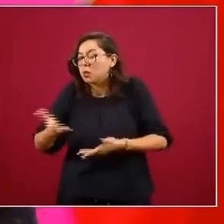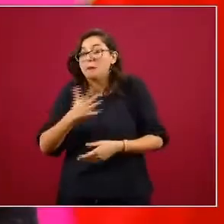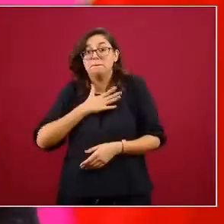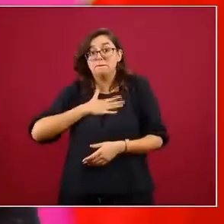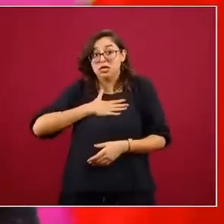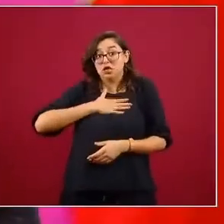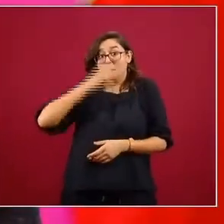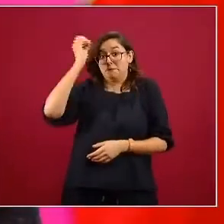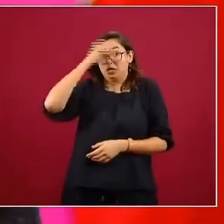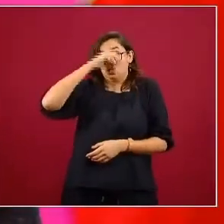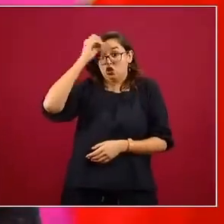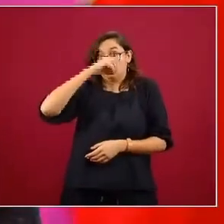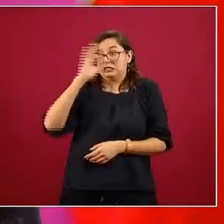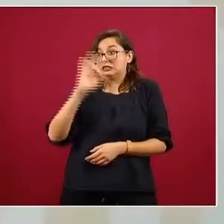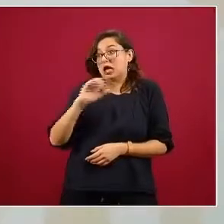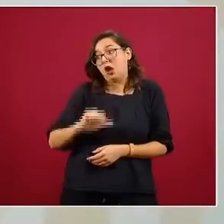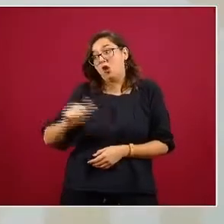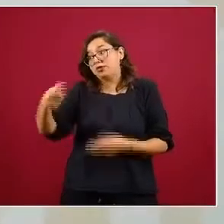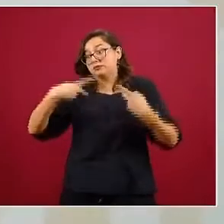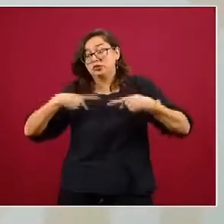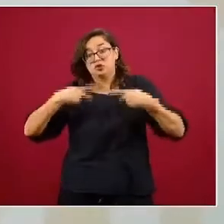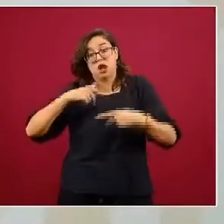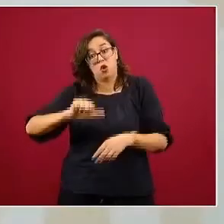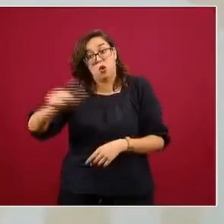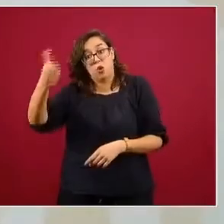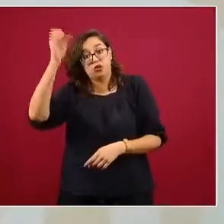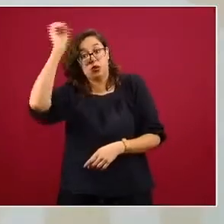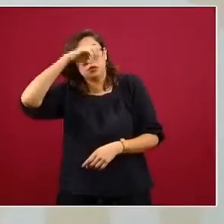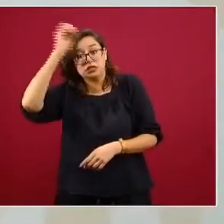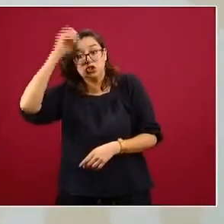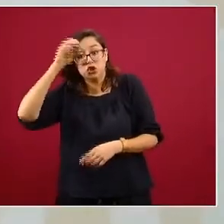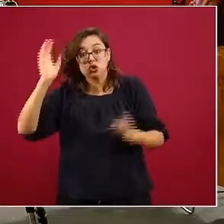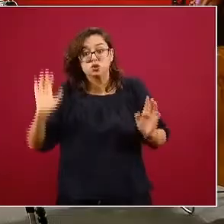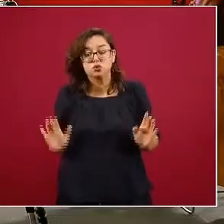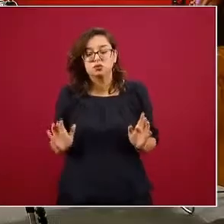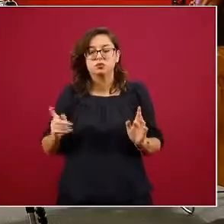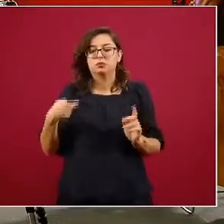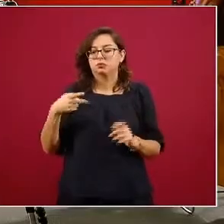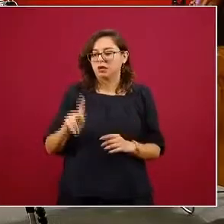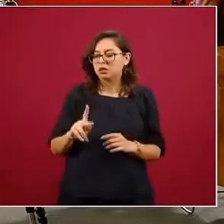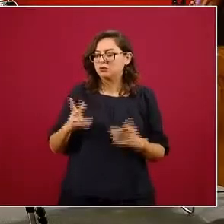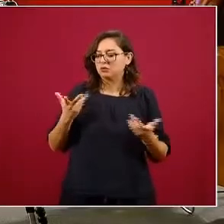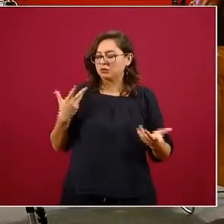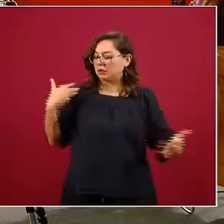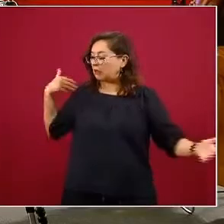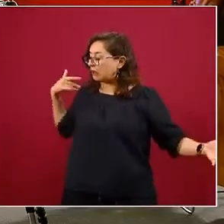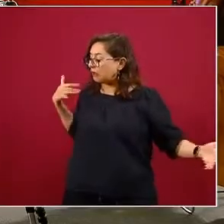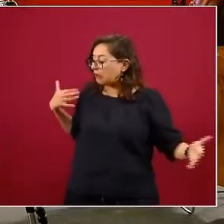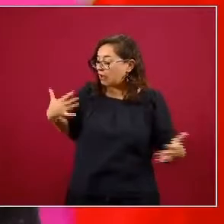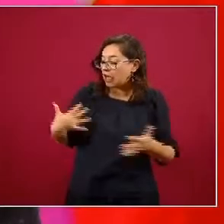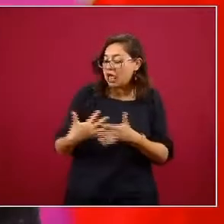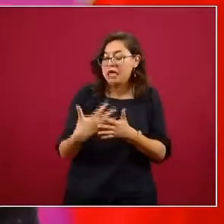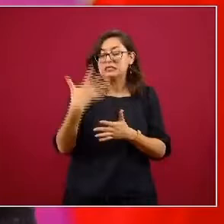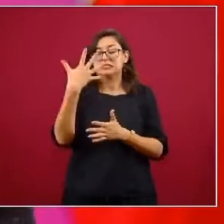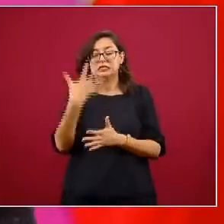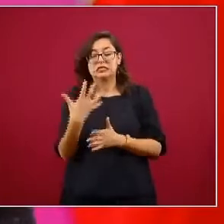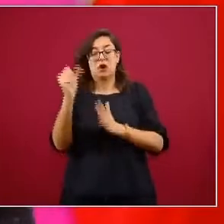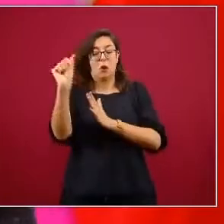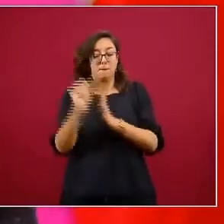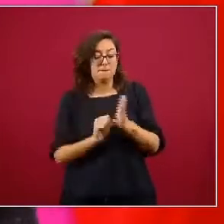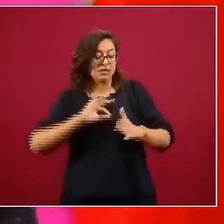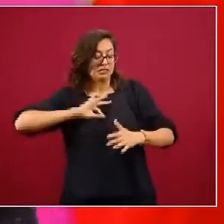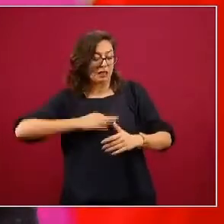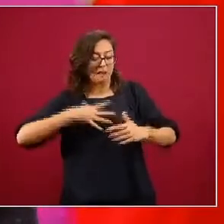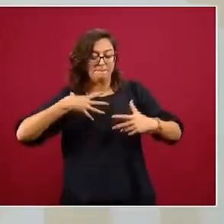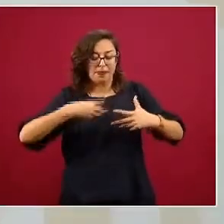discrepar, en un ánimo donde llevamos un desgaste de 5 meses de epidemia en México